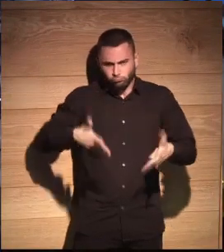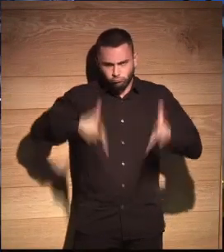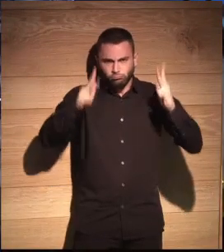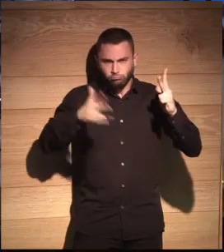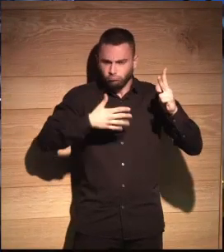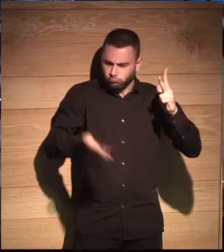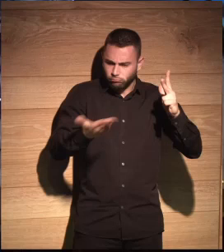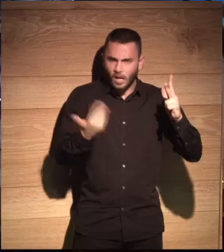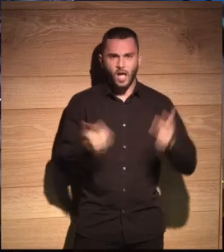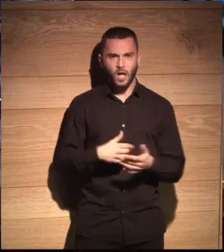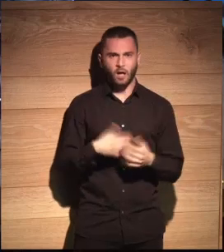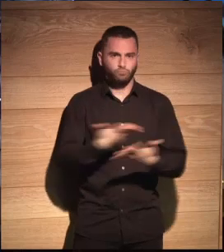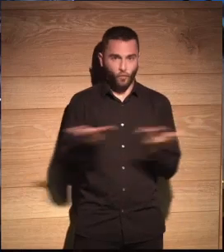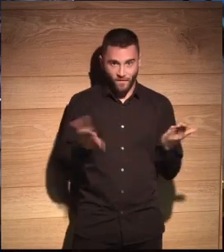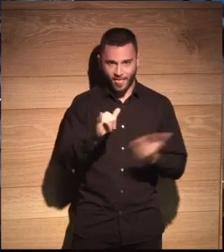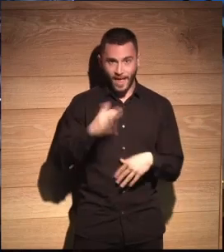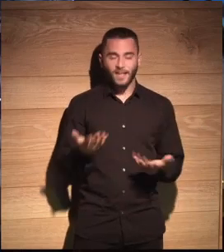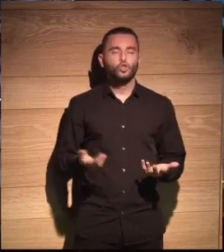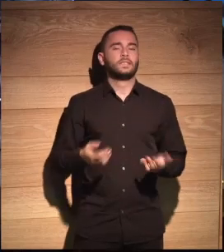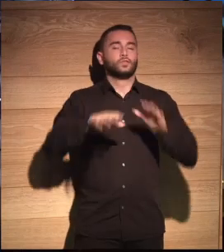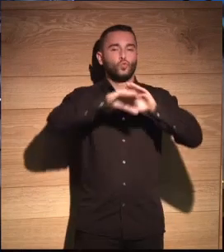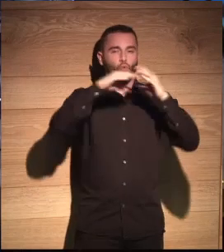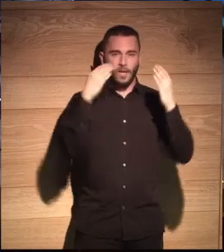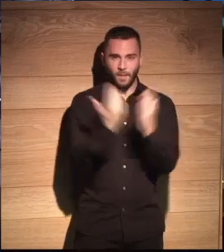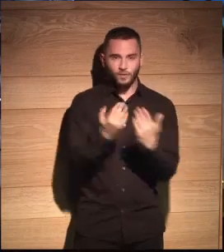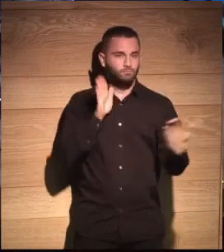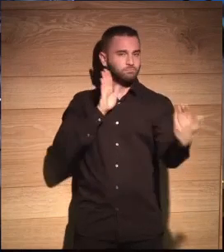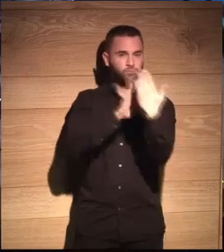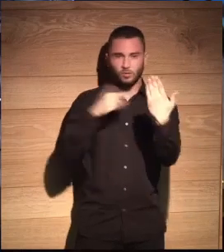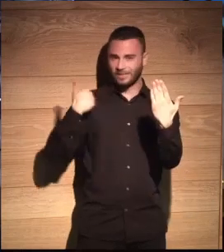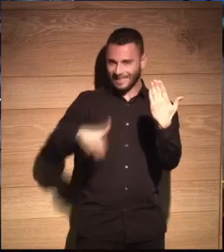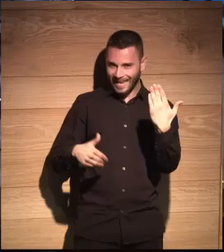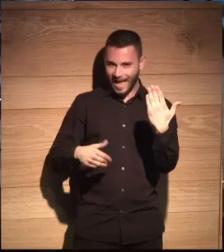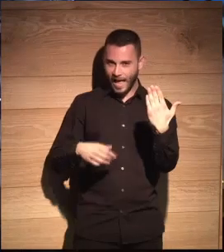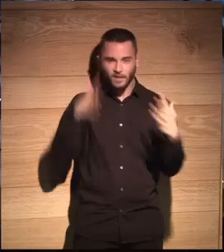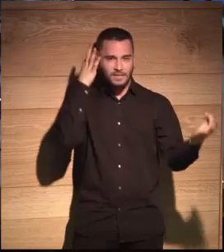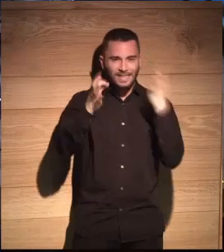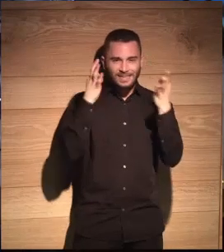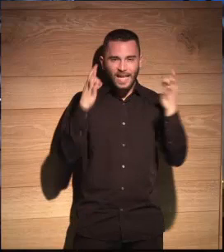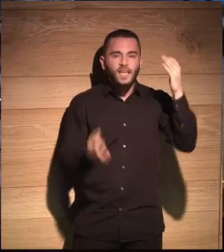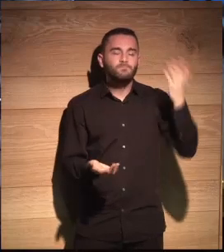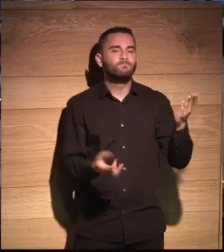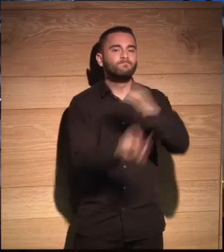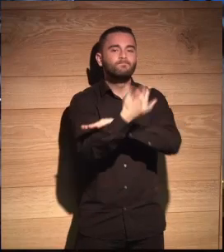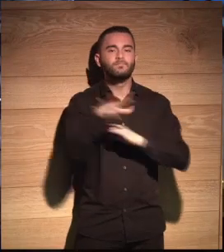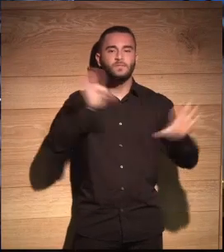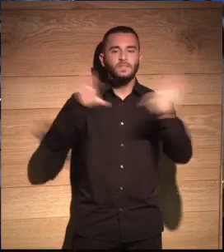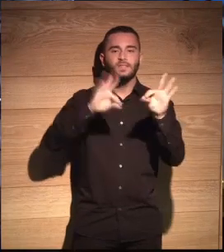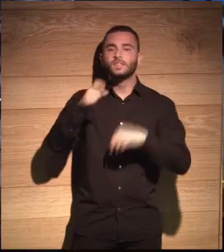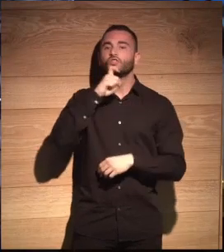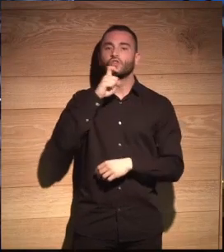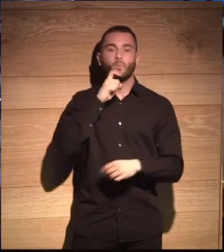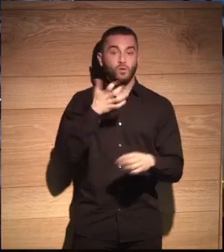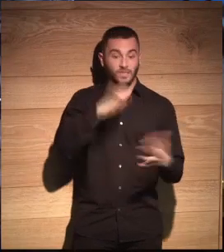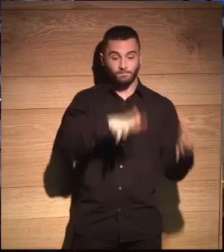¿cómo hacéis para ya con un universo que ya os encontráis, sacarle esos matices para un juego? Bueno, pues lo primero